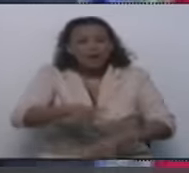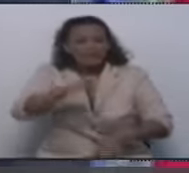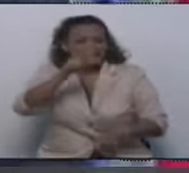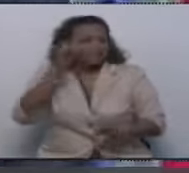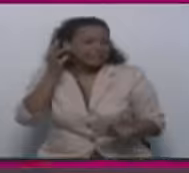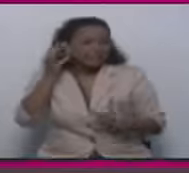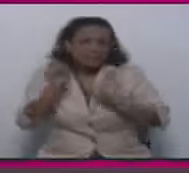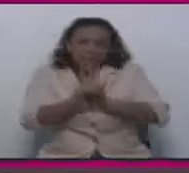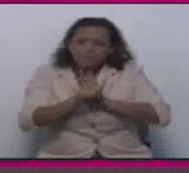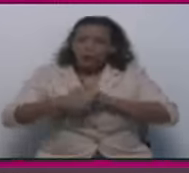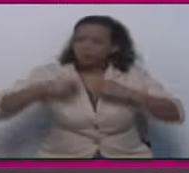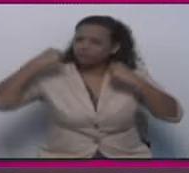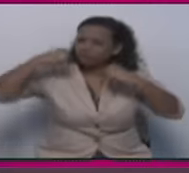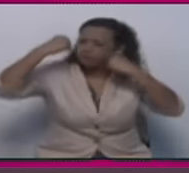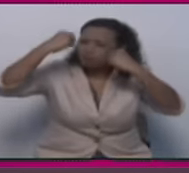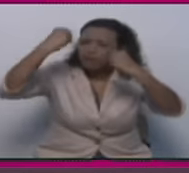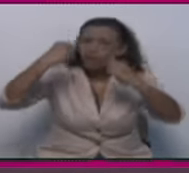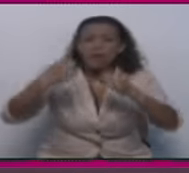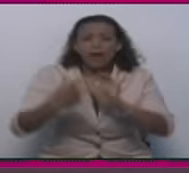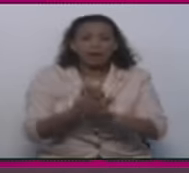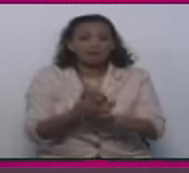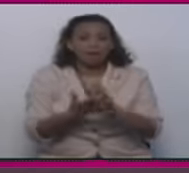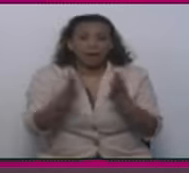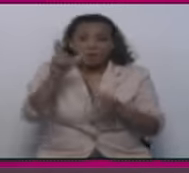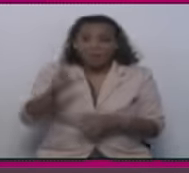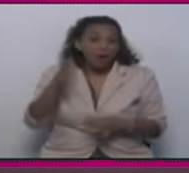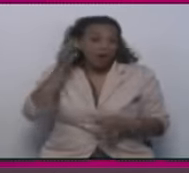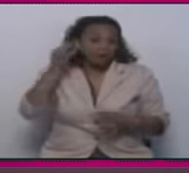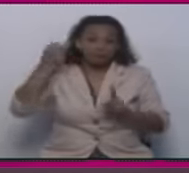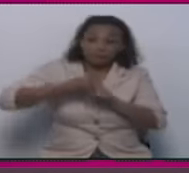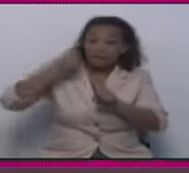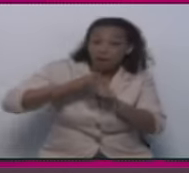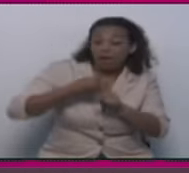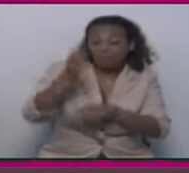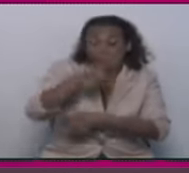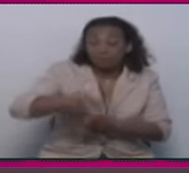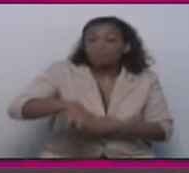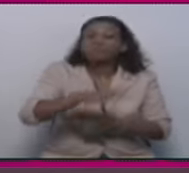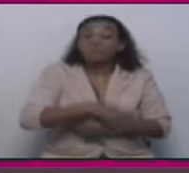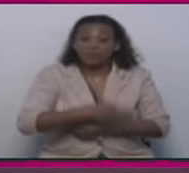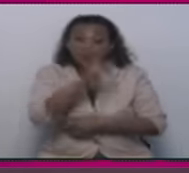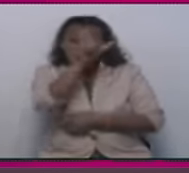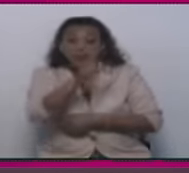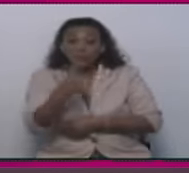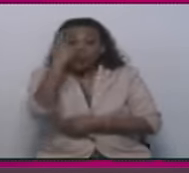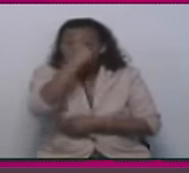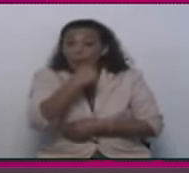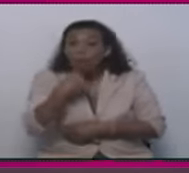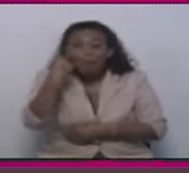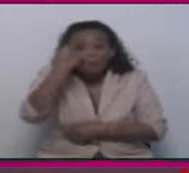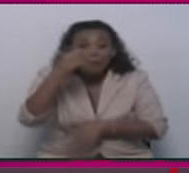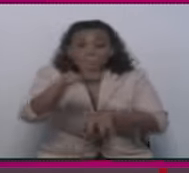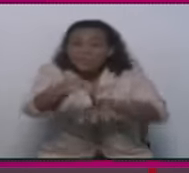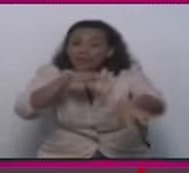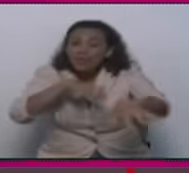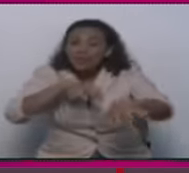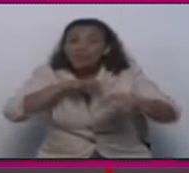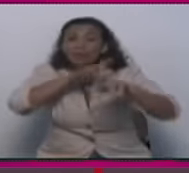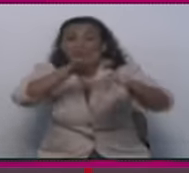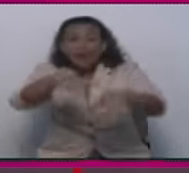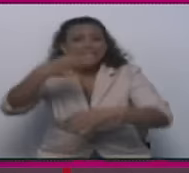que, como usted lo ha dicho, se convirtió en un símbolo de las luchas de nuestro pueblo. Es uno de los rostros de millones de